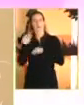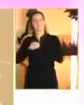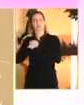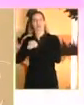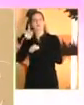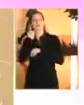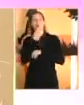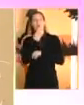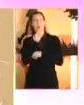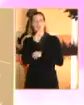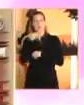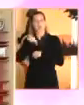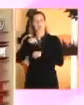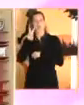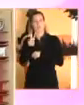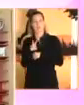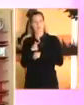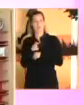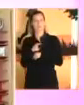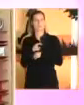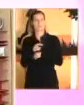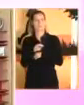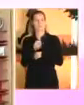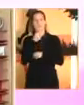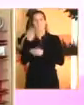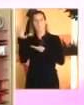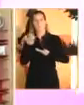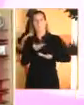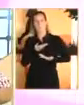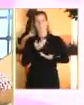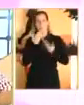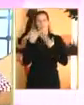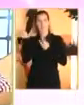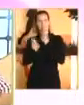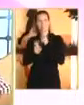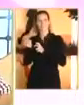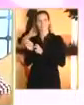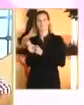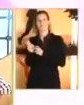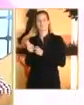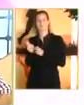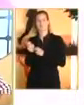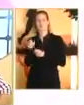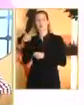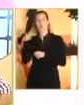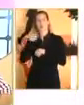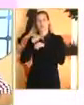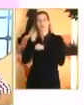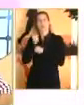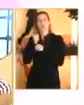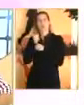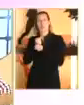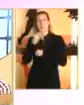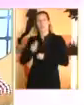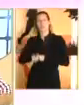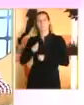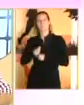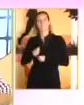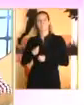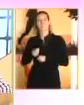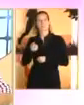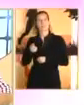tardes. Nos ha avisado. Bienvenida. Gracias por estar con nosotros, que sabemos que haces un trabajo muy importante. Nos has avisado que era un poco